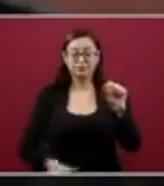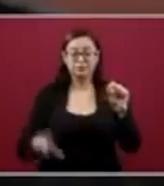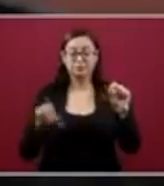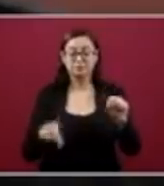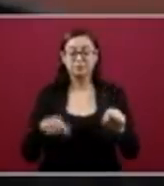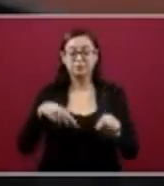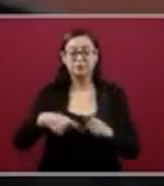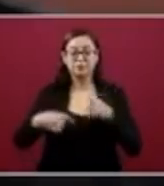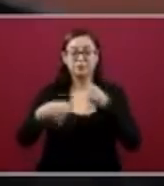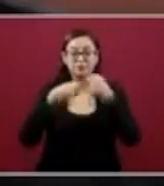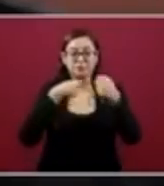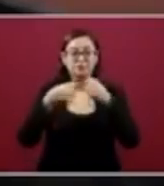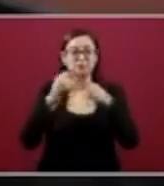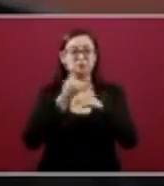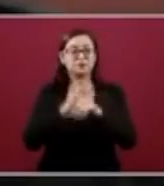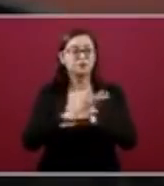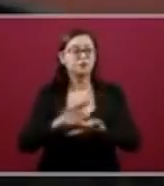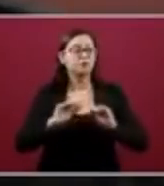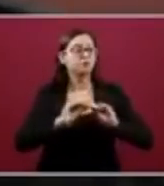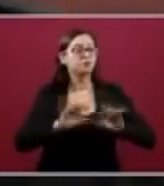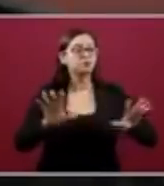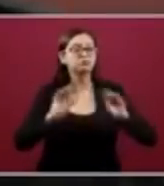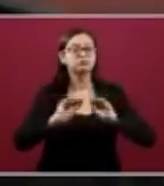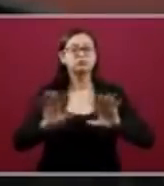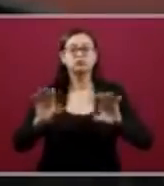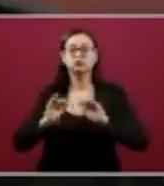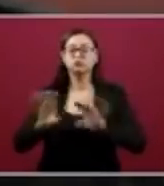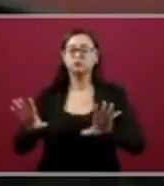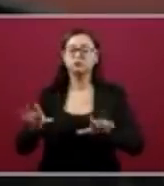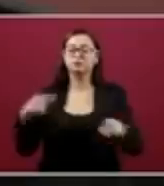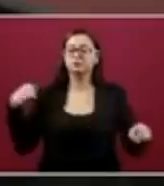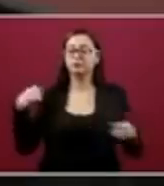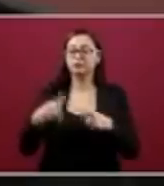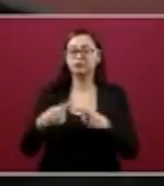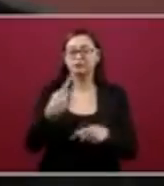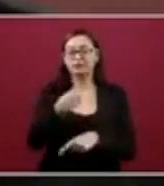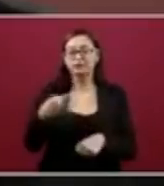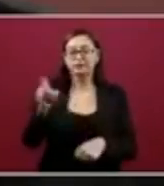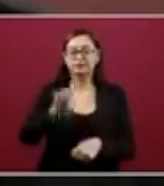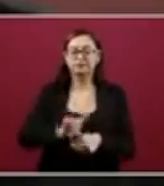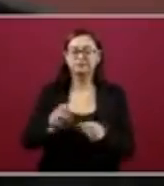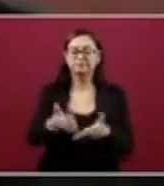han ayudado en estos 100 días.